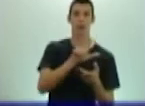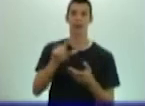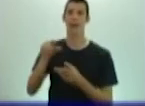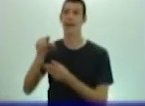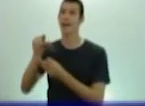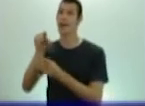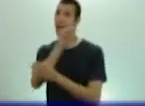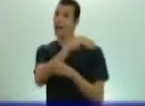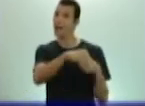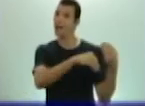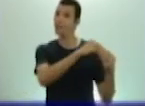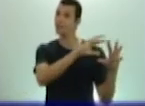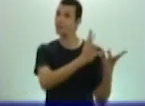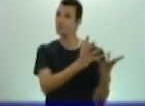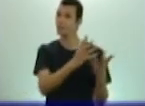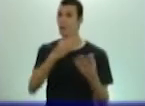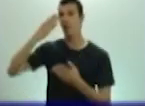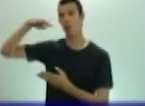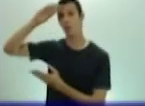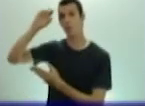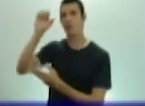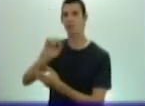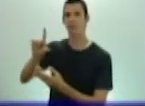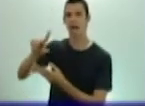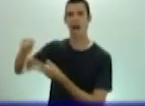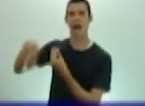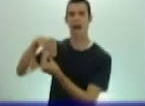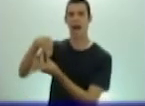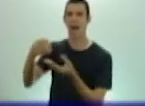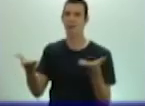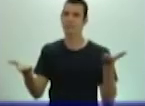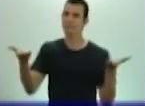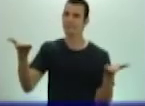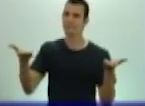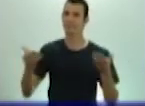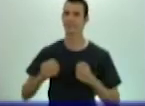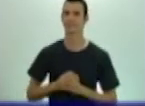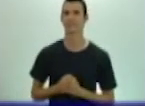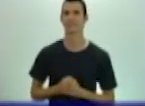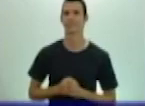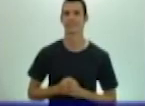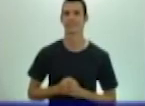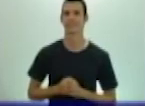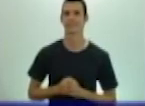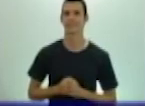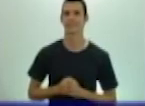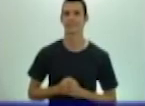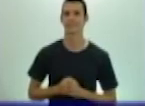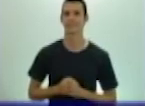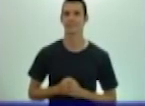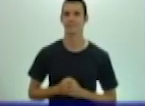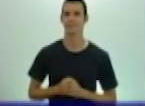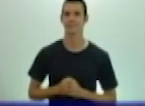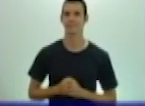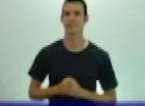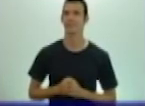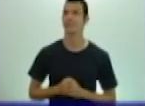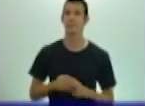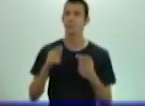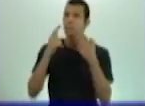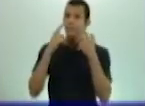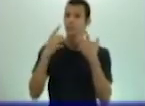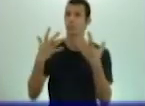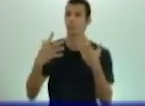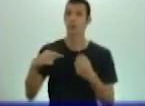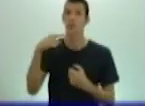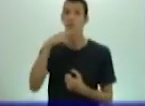actividad como cierre fundamental. Así que estamos hablando de la Revolución Socialista de Octubre, esa revolución que marca la historia de la humanidad, que sigue